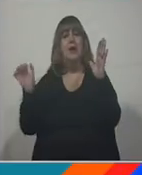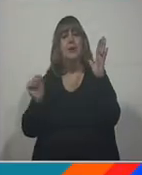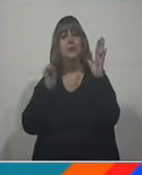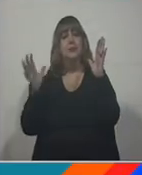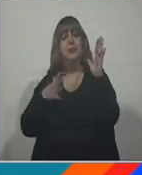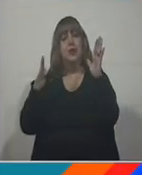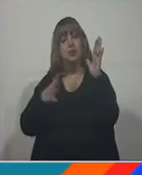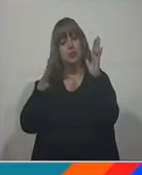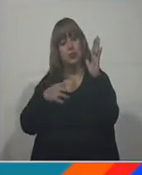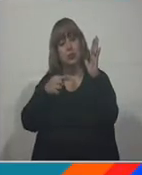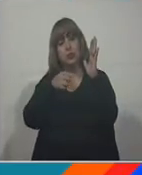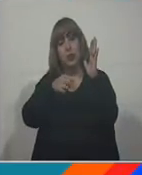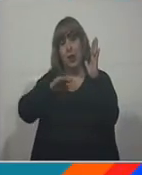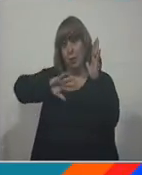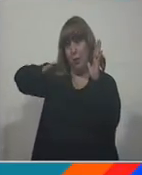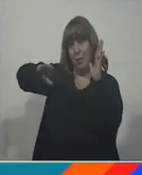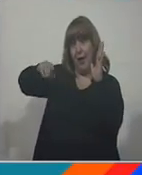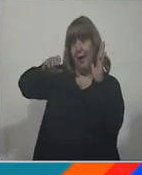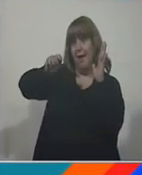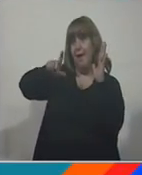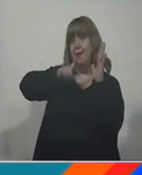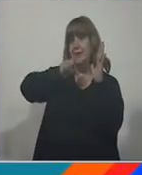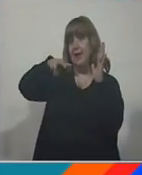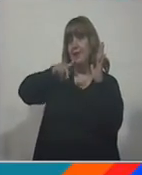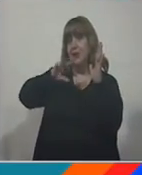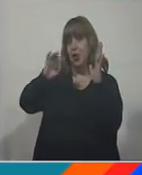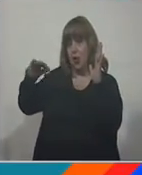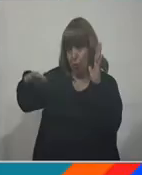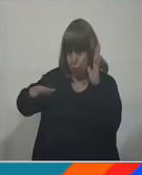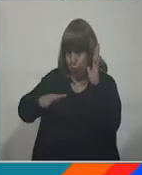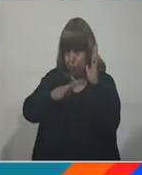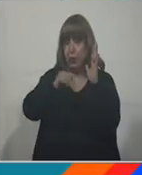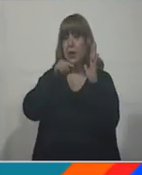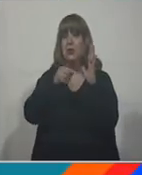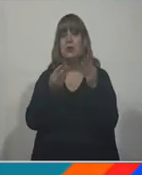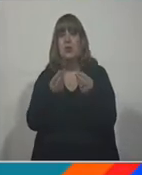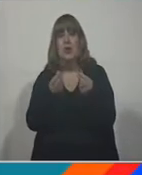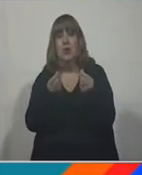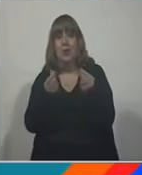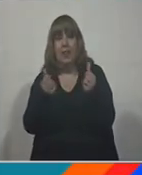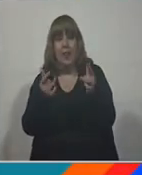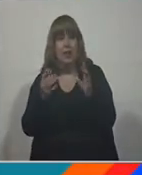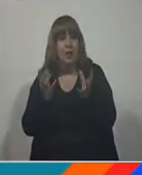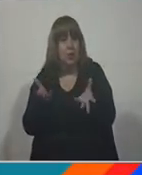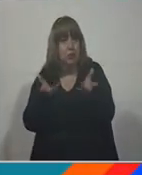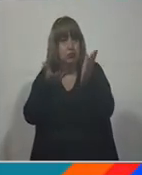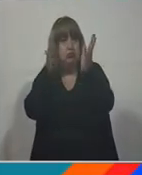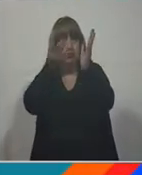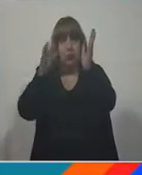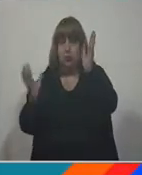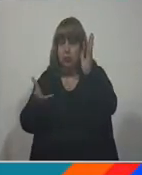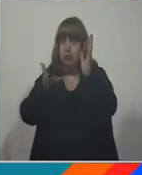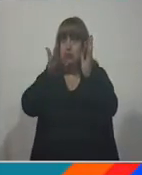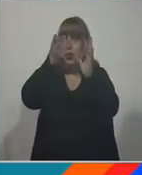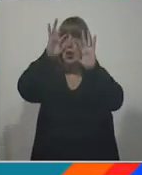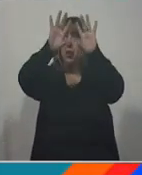está entrando por el océano Atlántico. Es por eso que tenemos este aporte de aire húmedo que se traduce en nubes, nubes bajas que, si bien